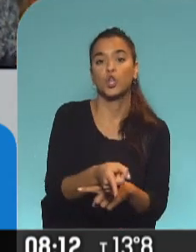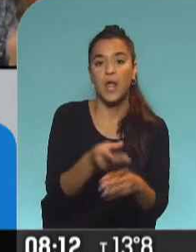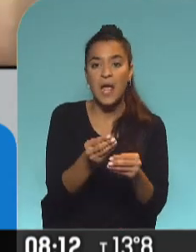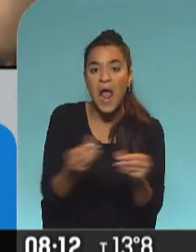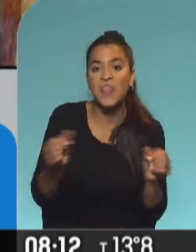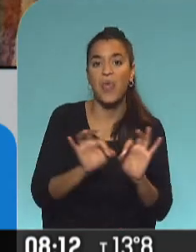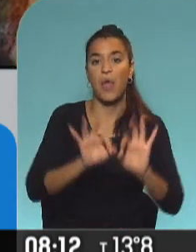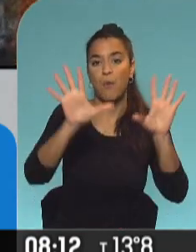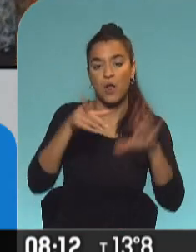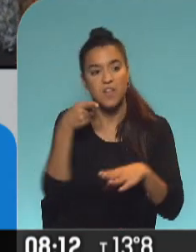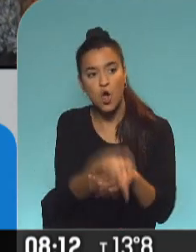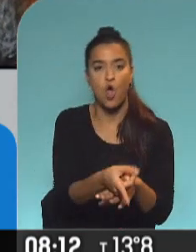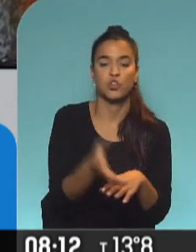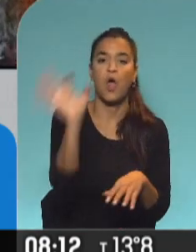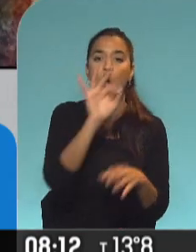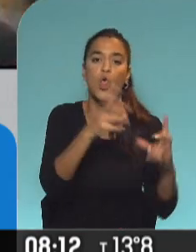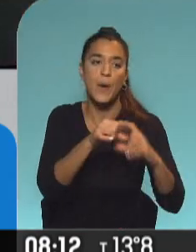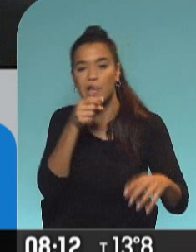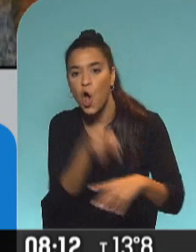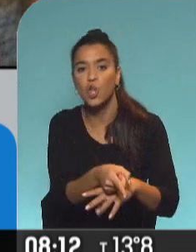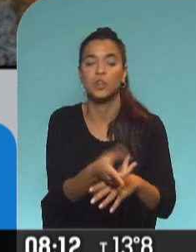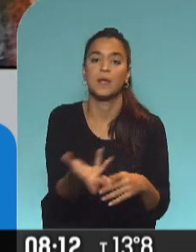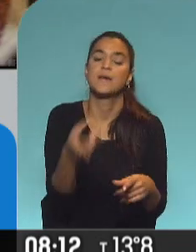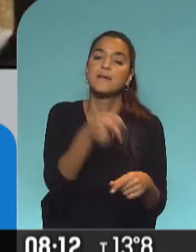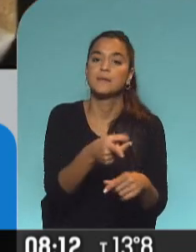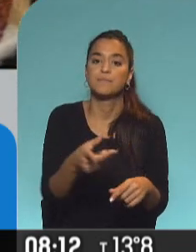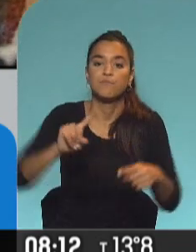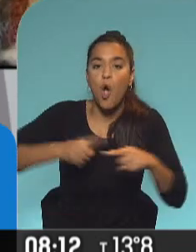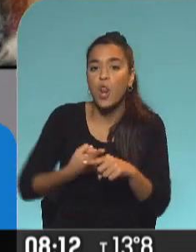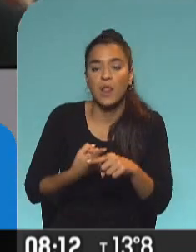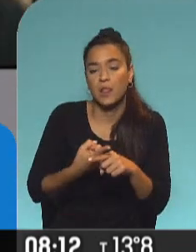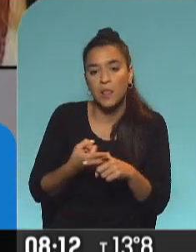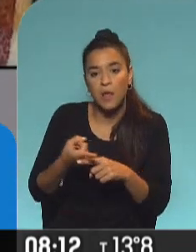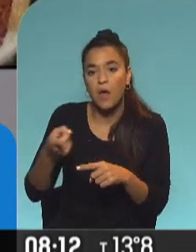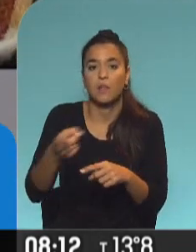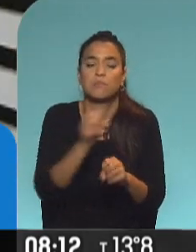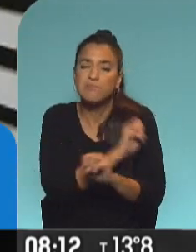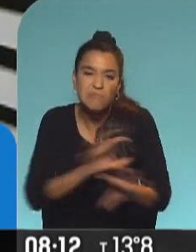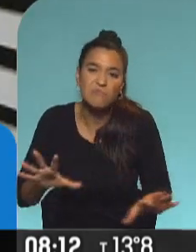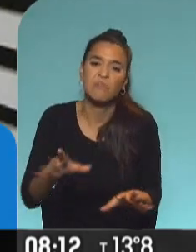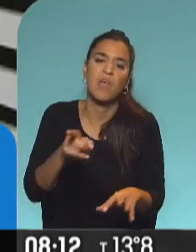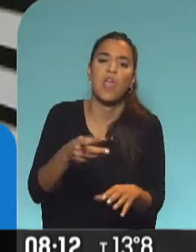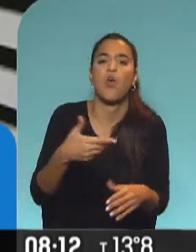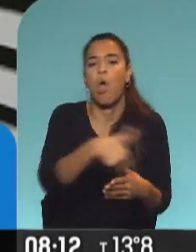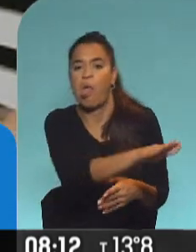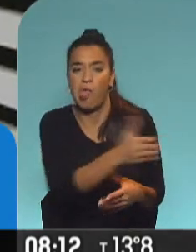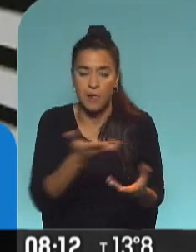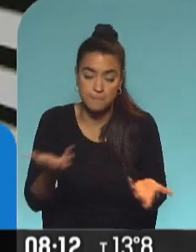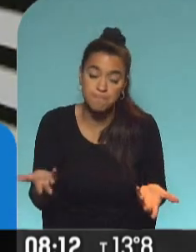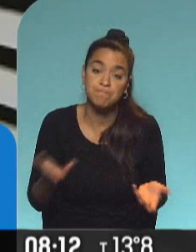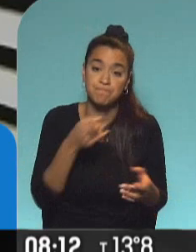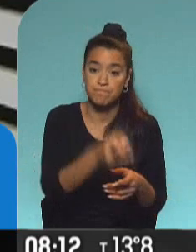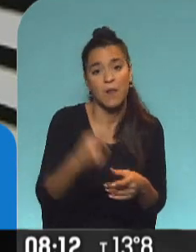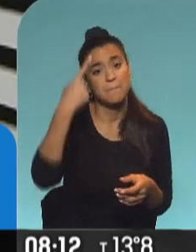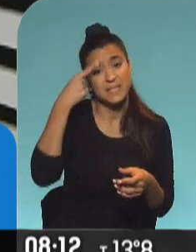de la democracia, de ir en contra de la calidad del debate y arrastran la política hacia el chiquero de la chicana o la descalificación. Esa